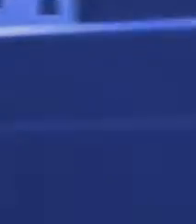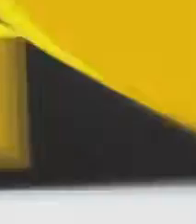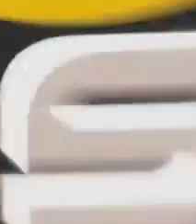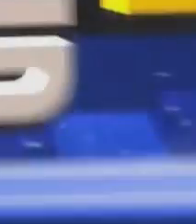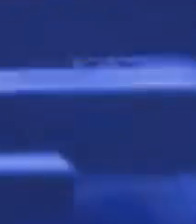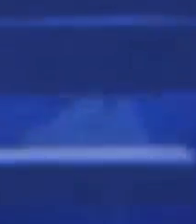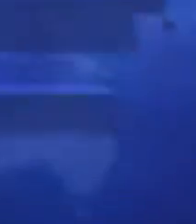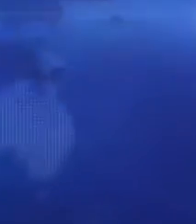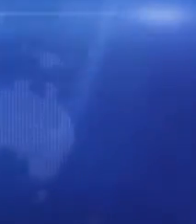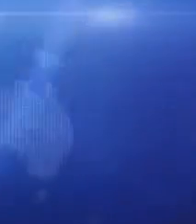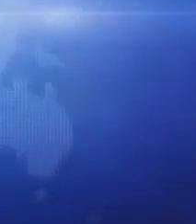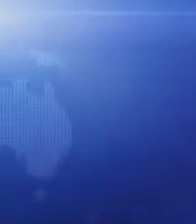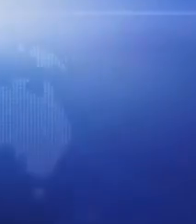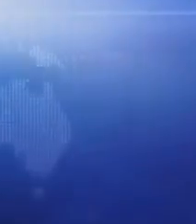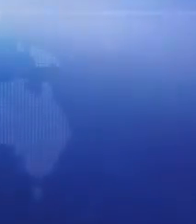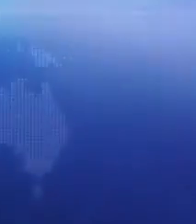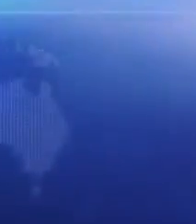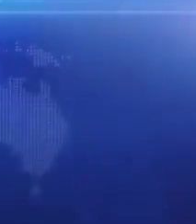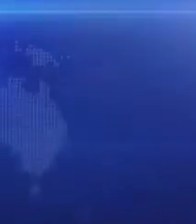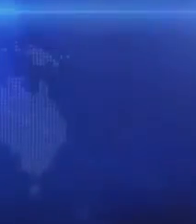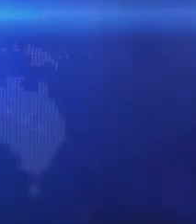usted quiere ver.